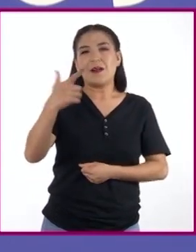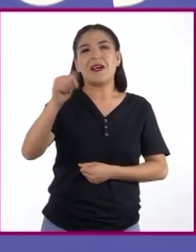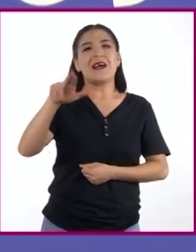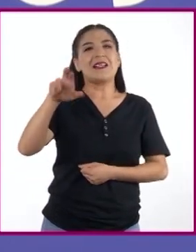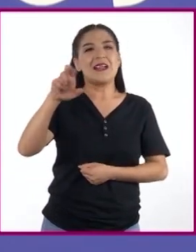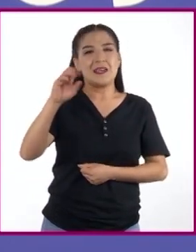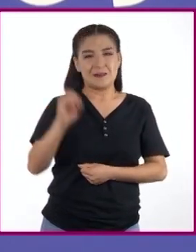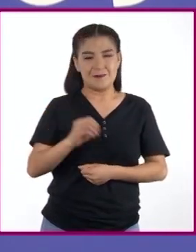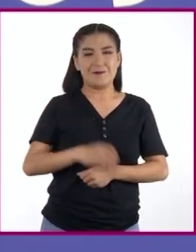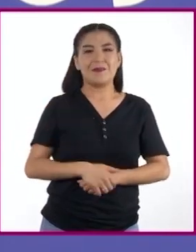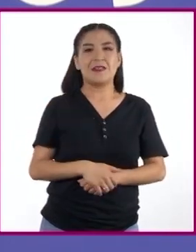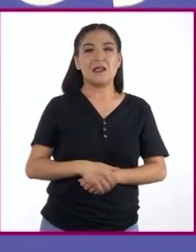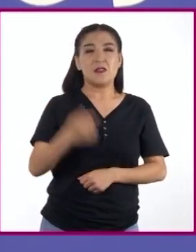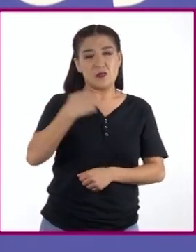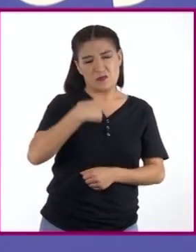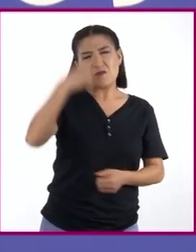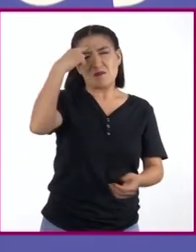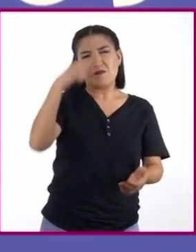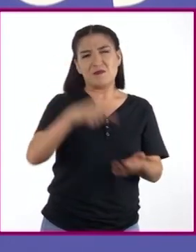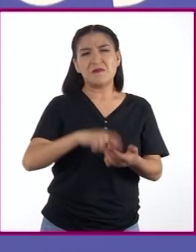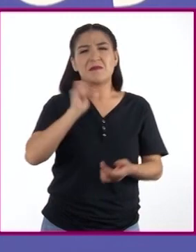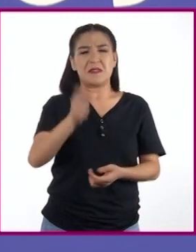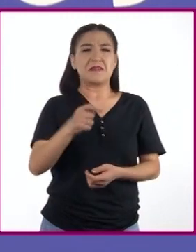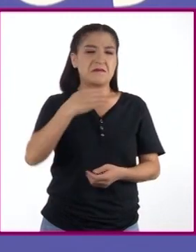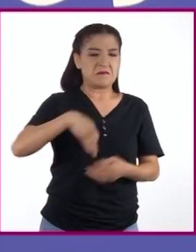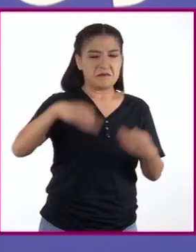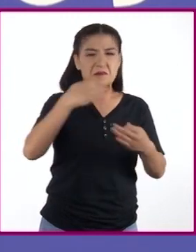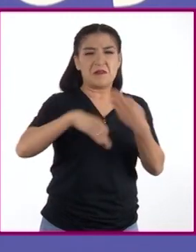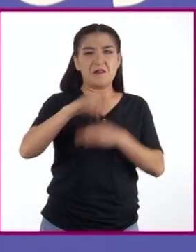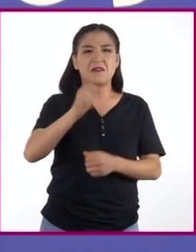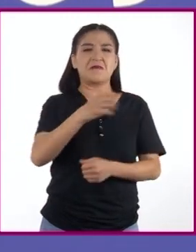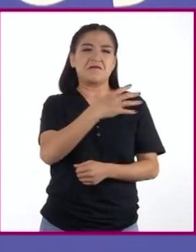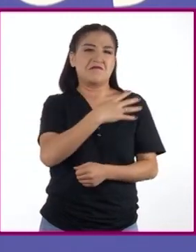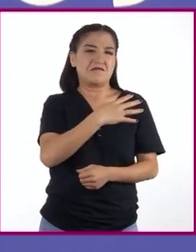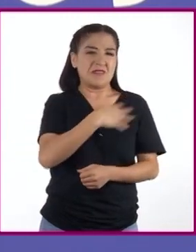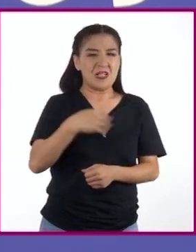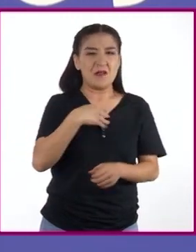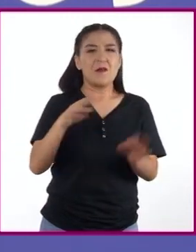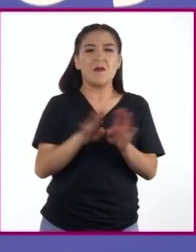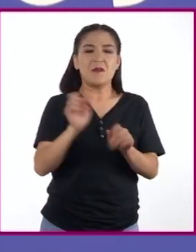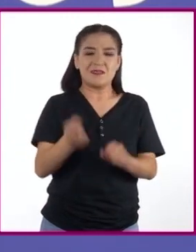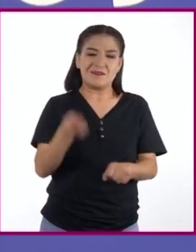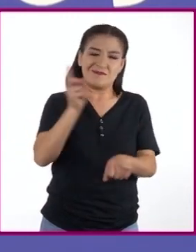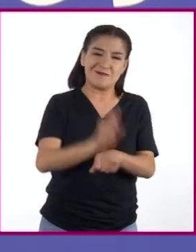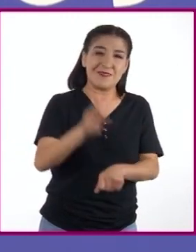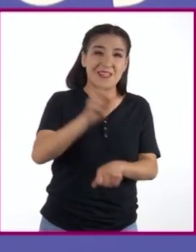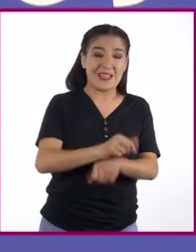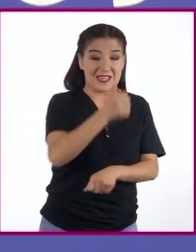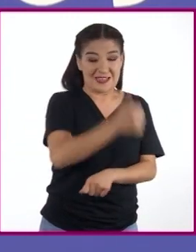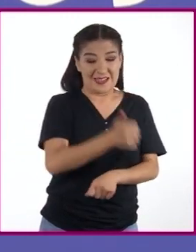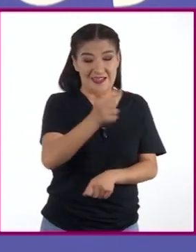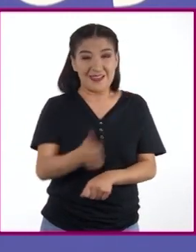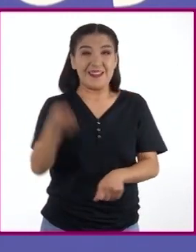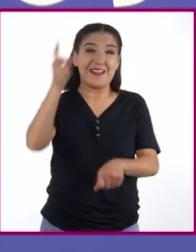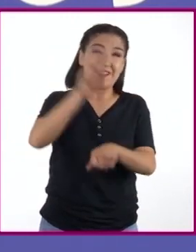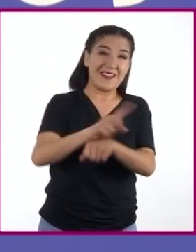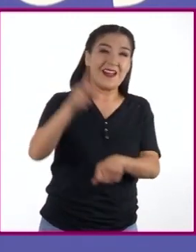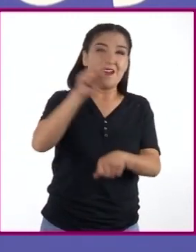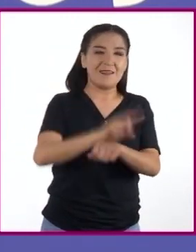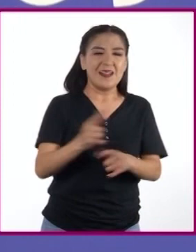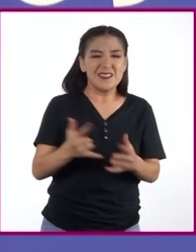así: yo creo que somos hijos de los días, porque cada día tiene una historia